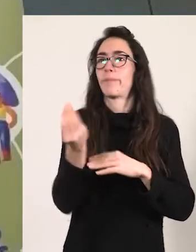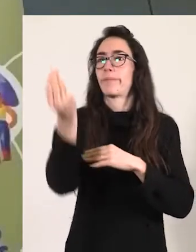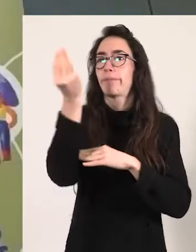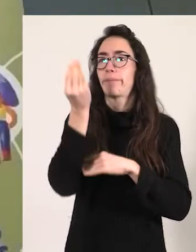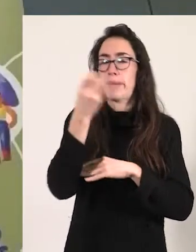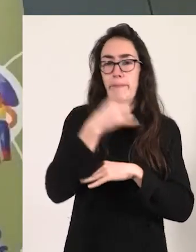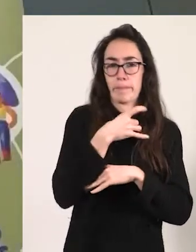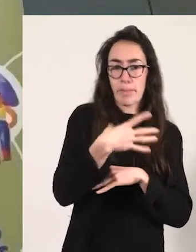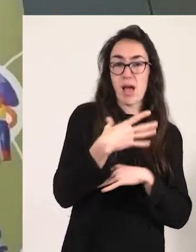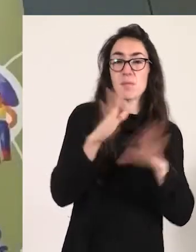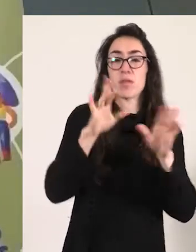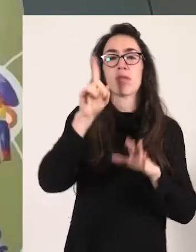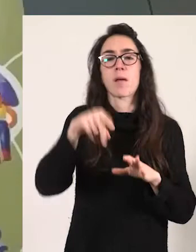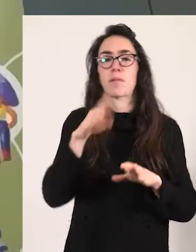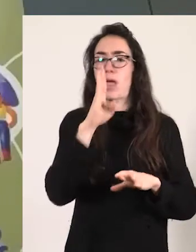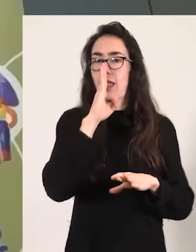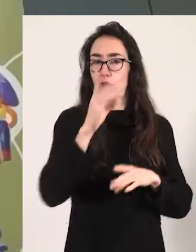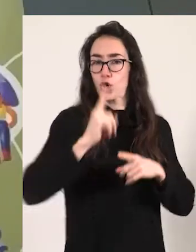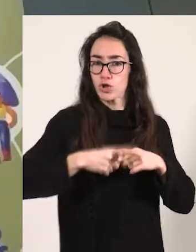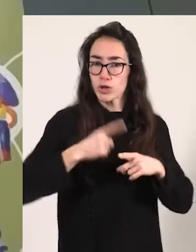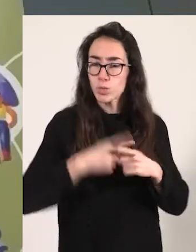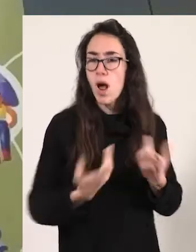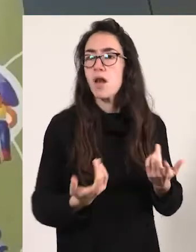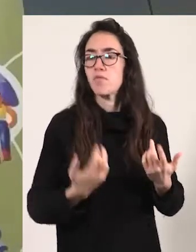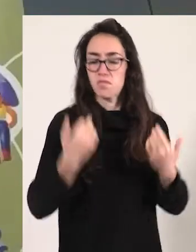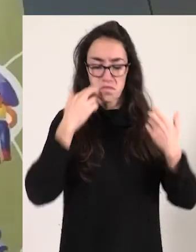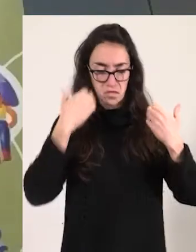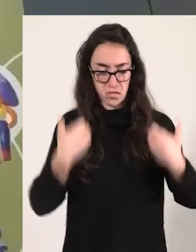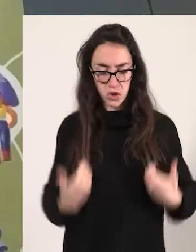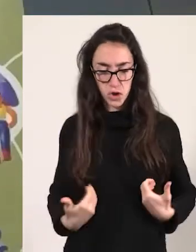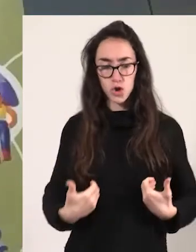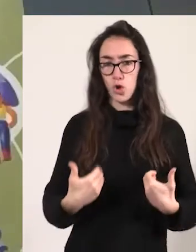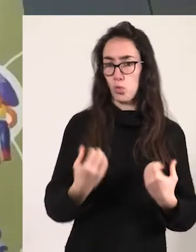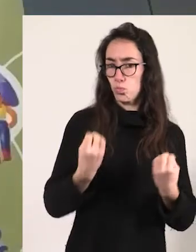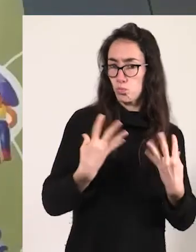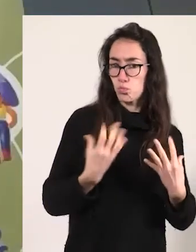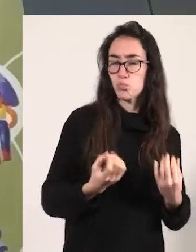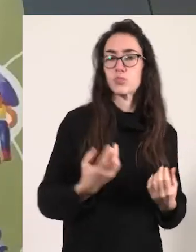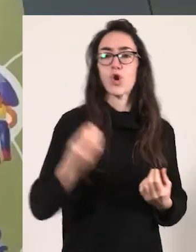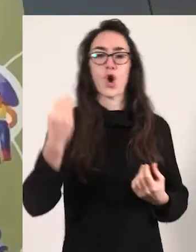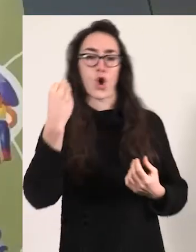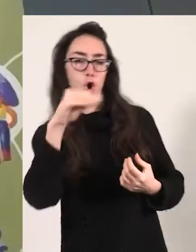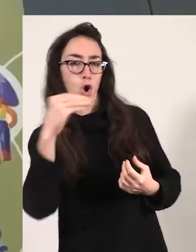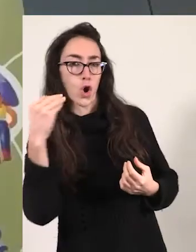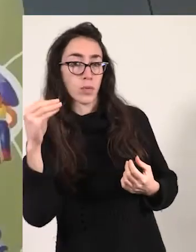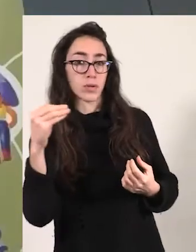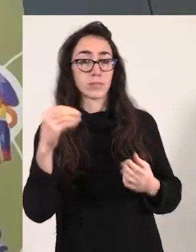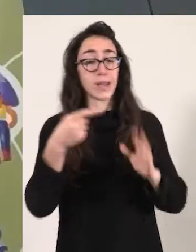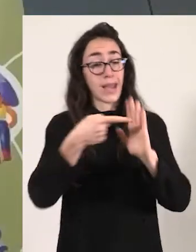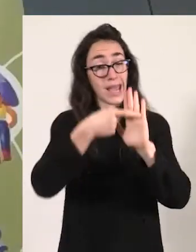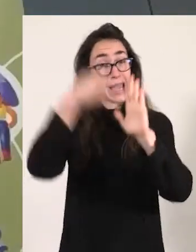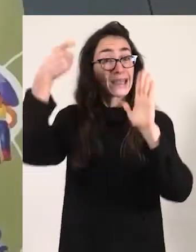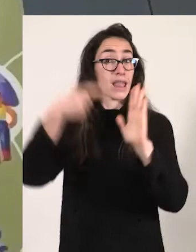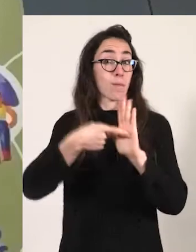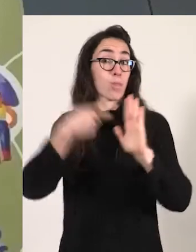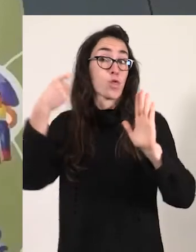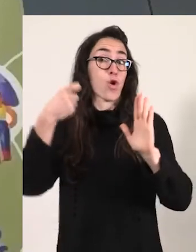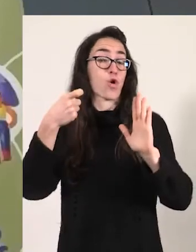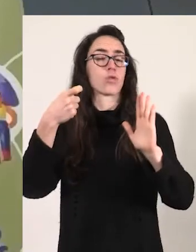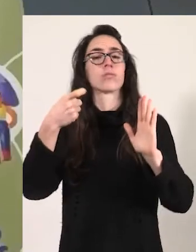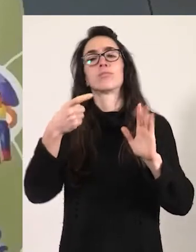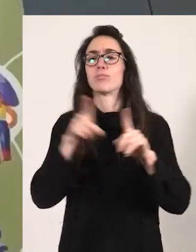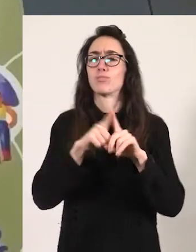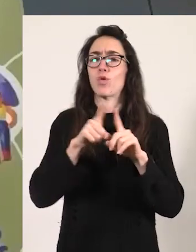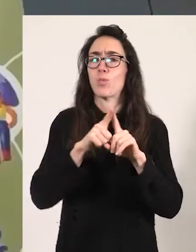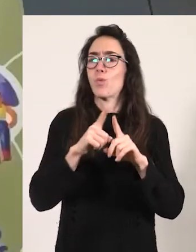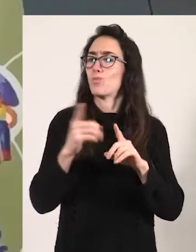de personas blancas, pero también de personas heterosexuales, válidas físicamente, jóvenes. La excepcionalidad es todo lo que no es hoy